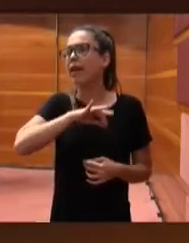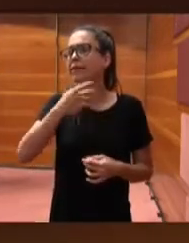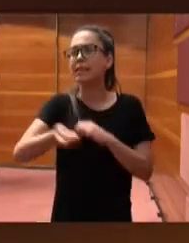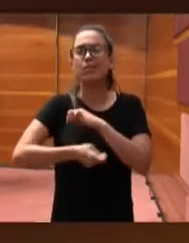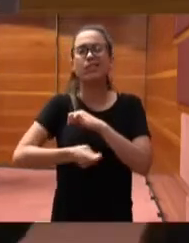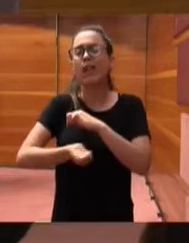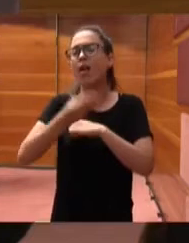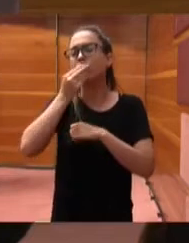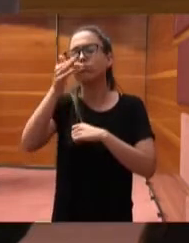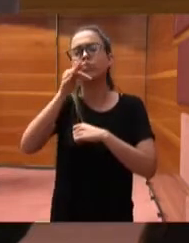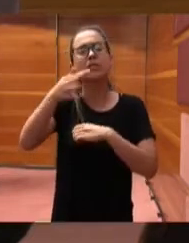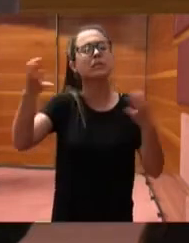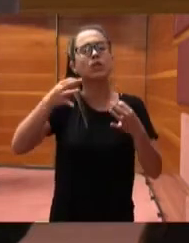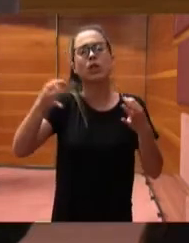seguir?